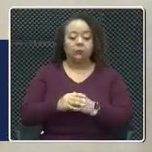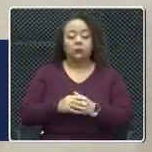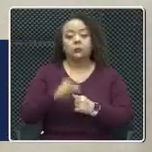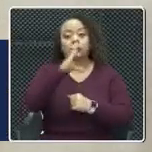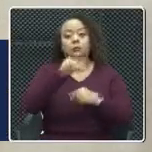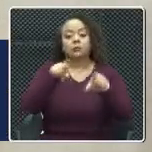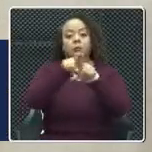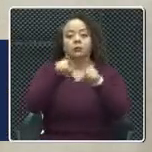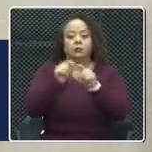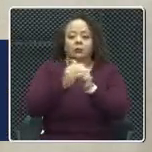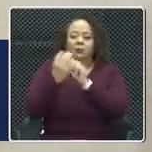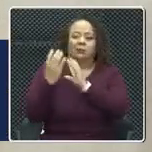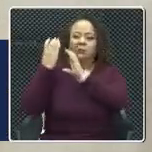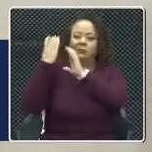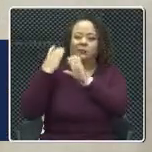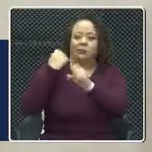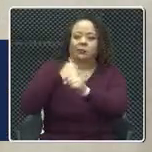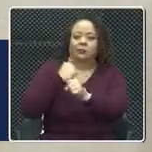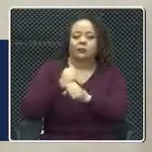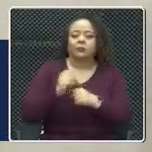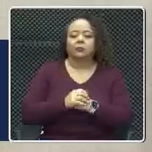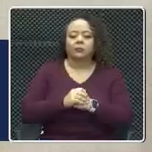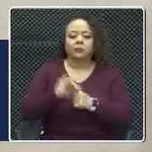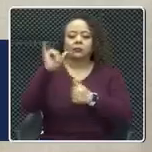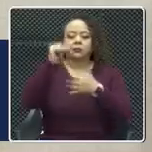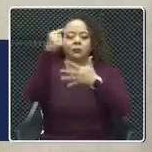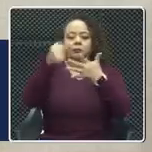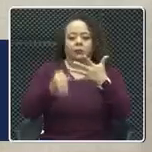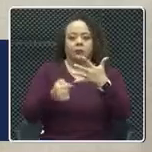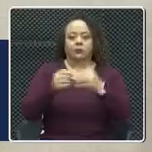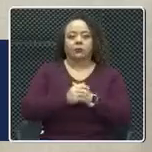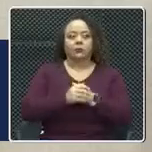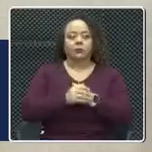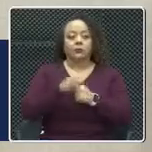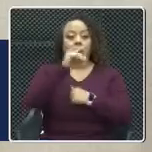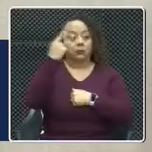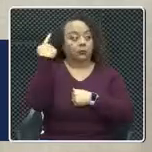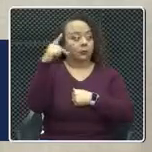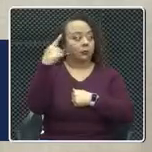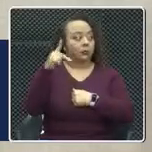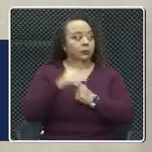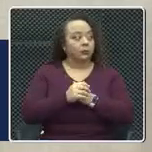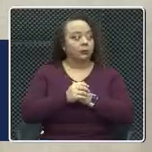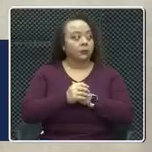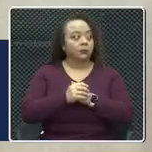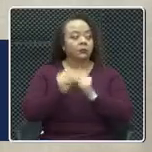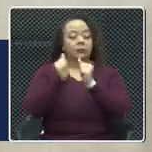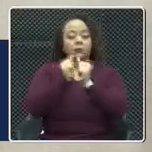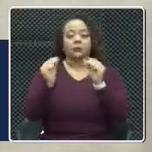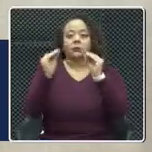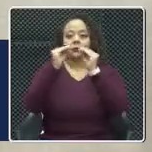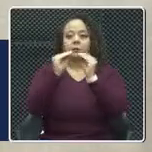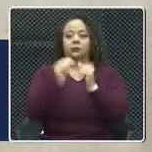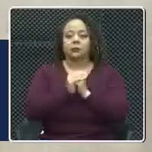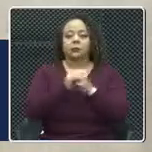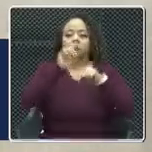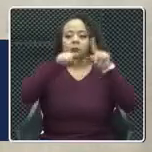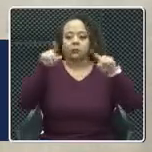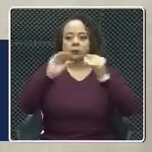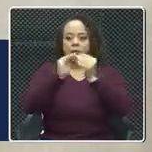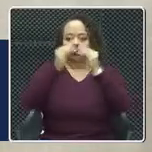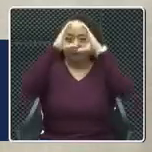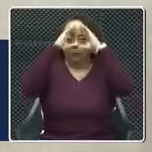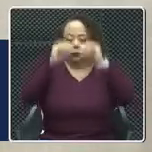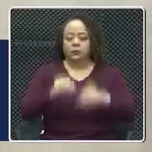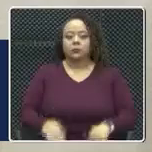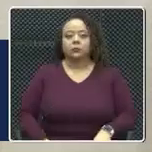digamos, la sobrecarga de trabajo, ¿verdad?, que son como los factores o los al menos los riesgos con mayor estadísticas en